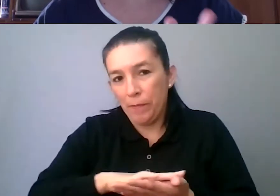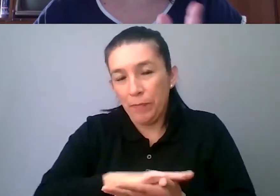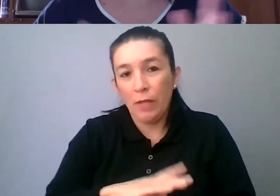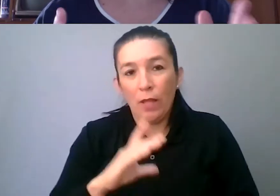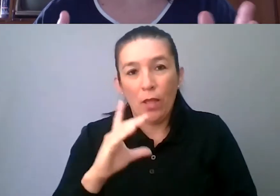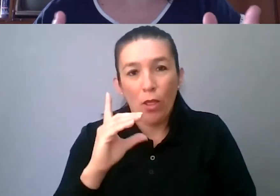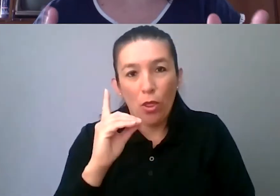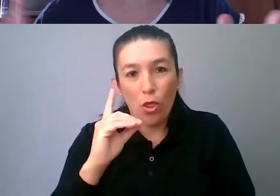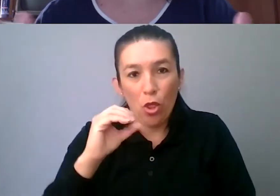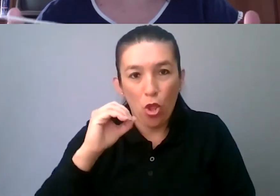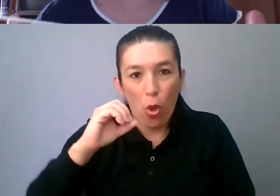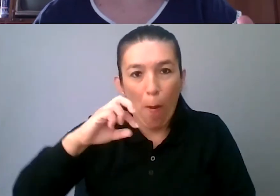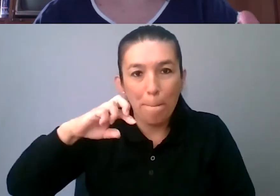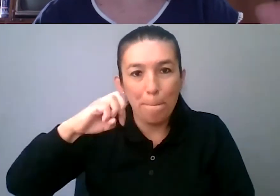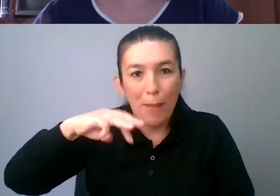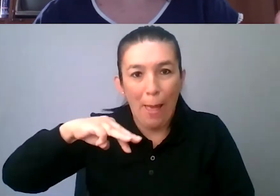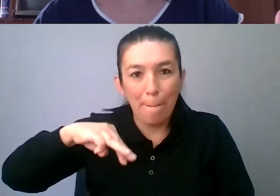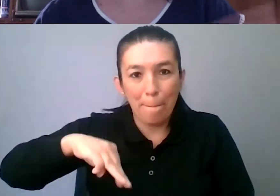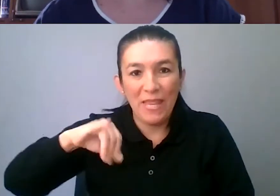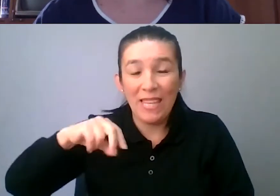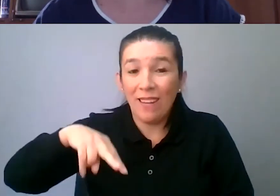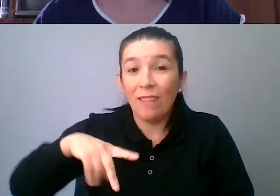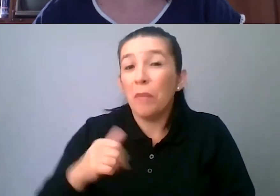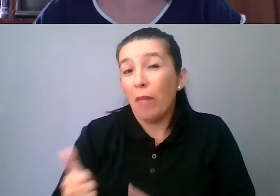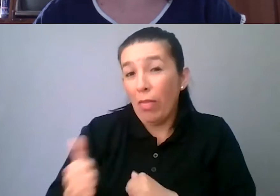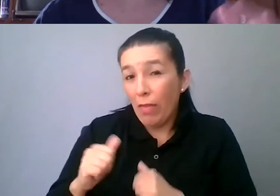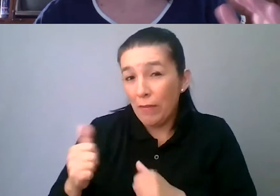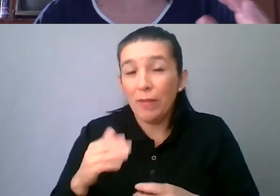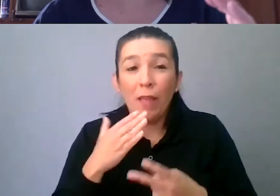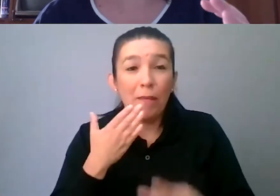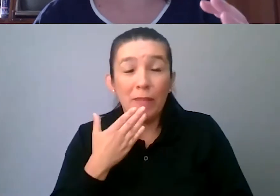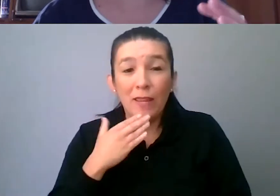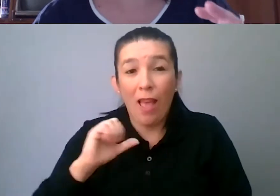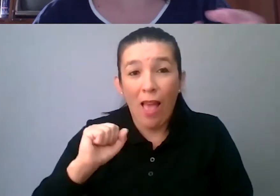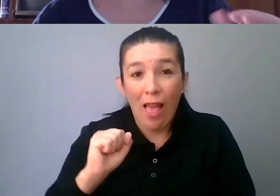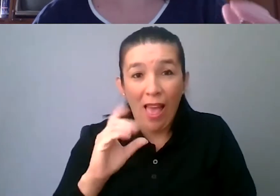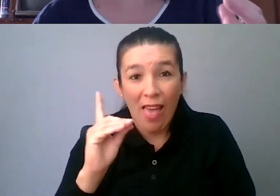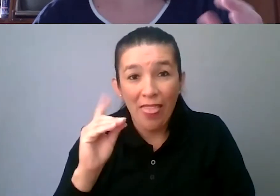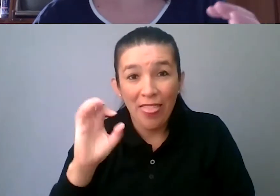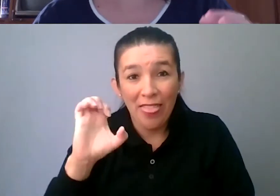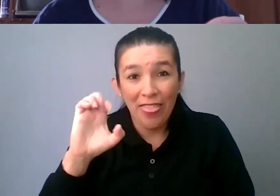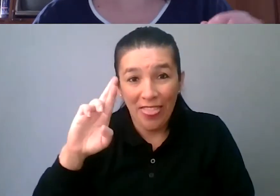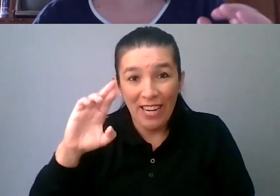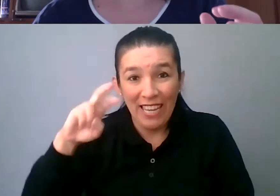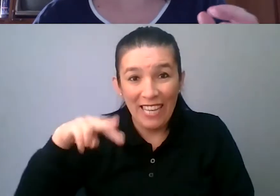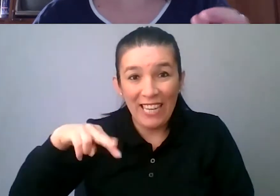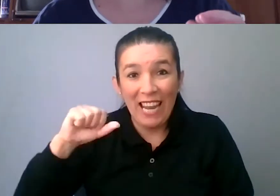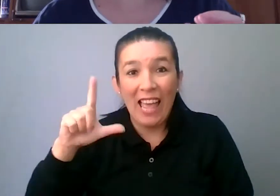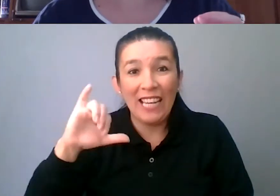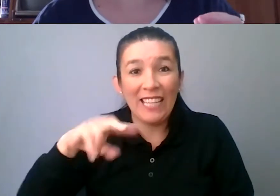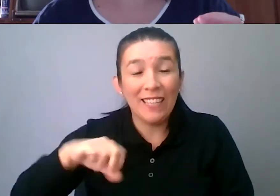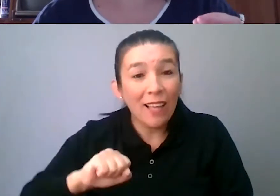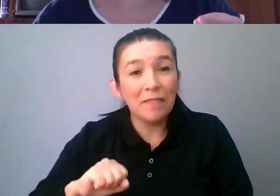dopamina, que tiene que ver con los desafíos que nos planteamos, la adrenalina, que es la que nos mueve a la acción, la serotonina,